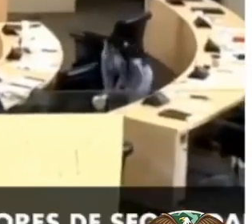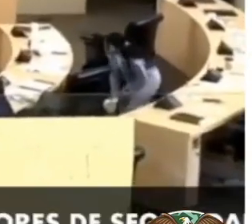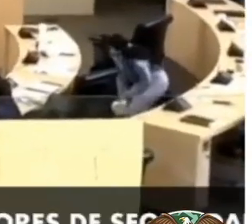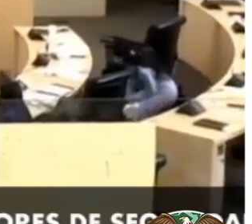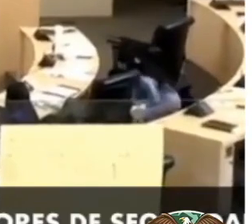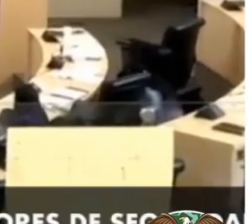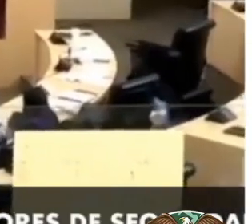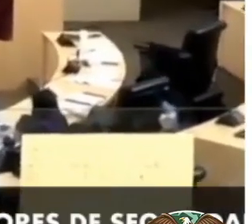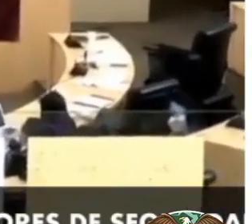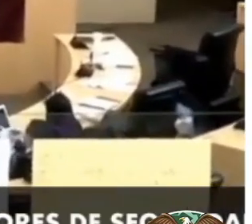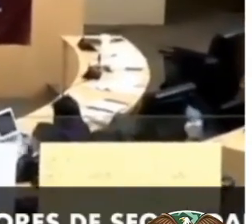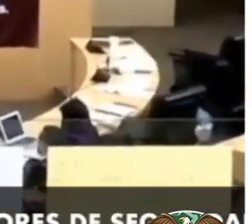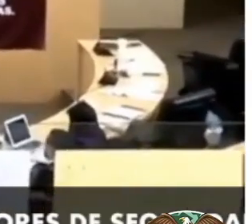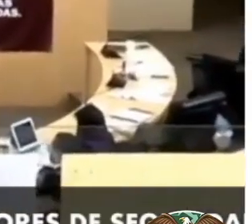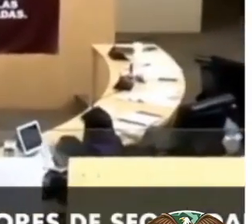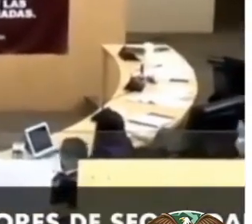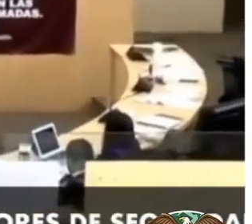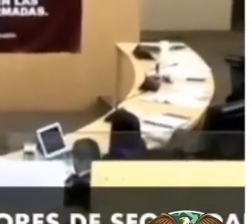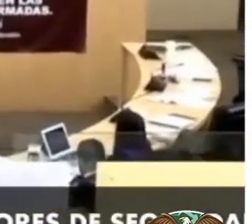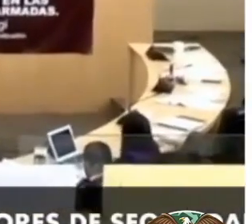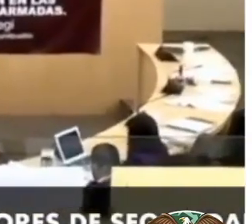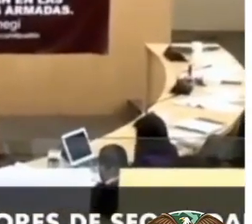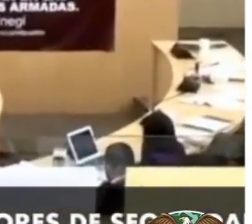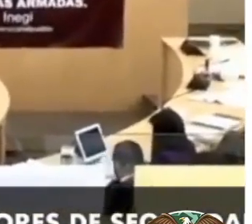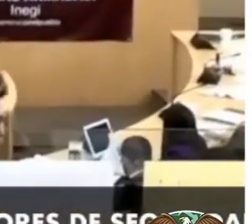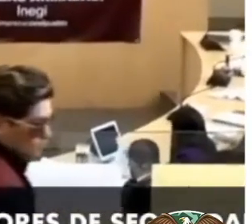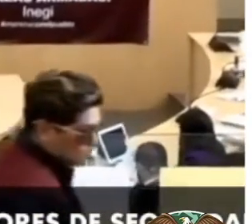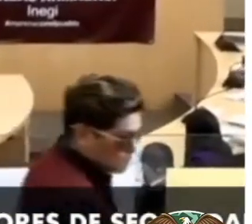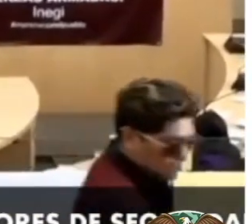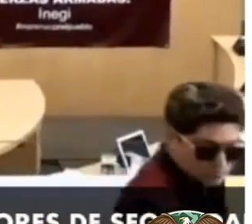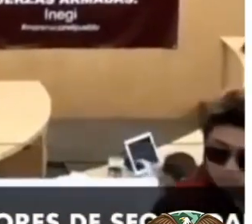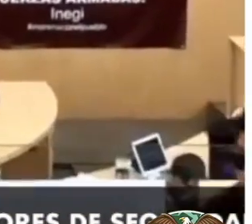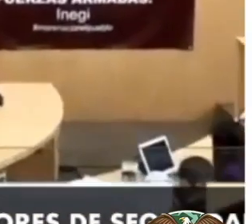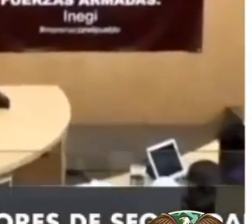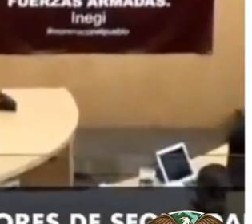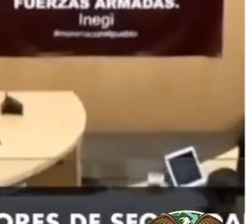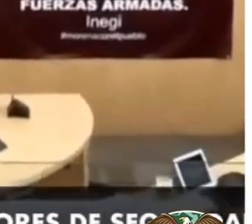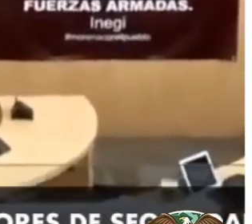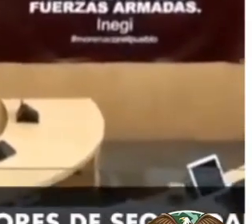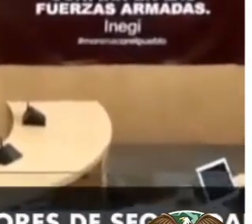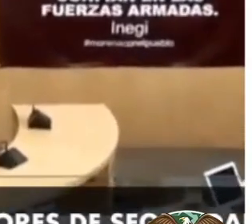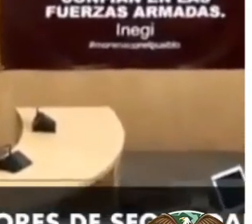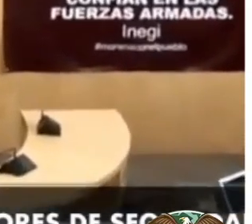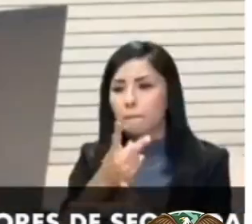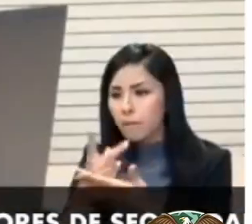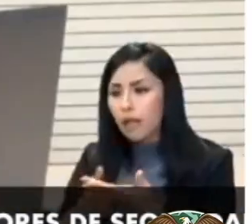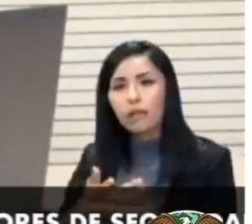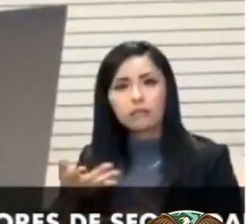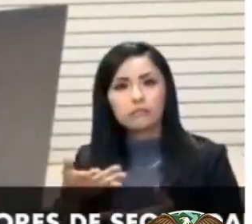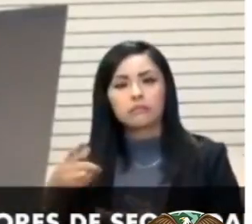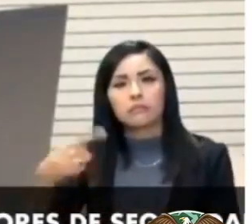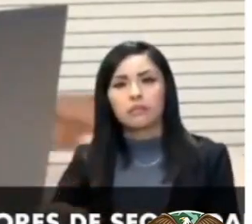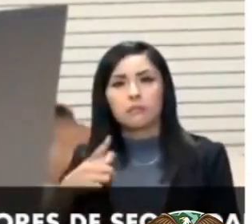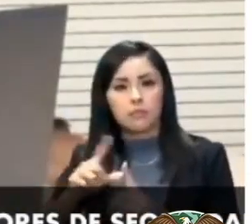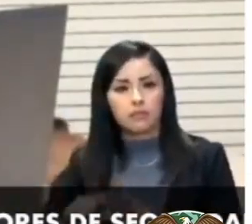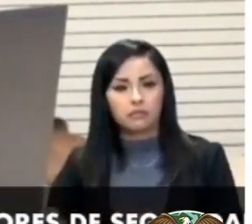Entre gritos y falta de orden, se llevó a cabo la sesión ordinaria del Congreso del Estado de Guanajuato, en la cual se rechaza la permanencia del